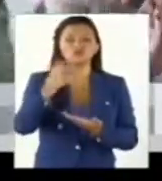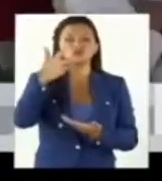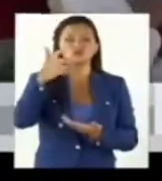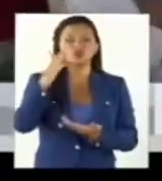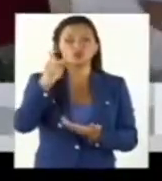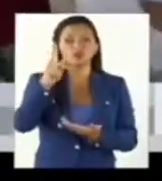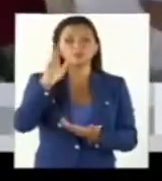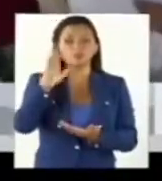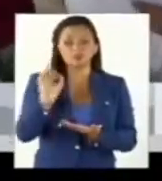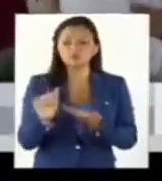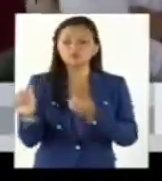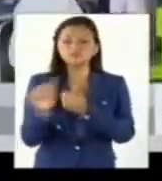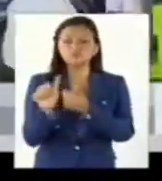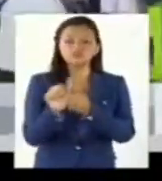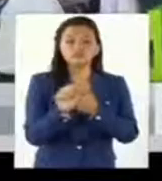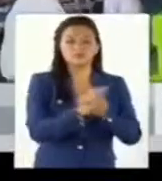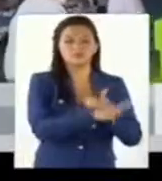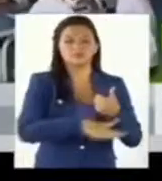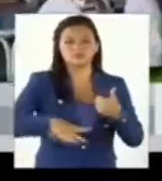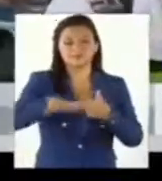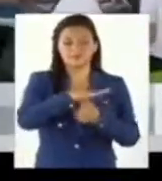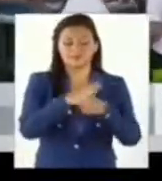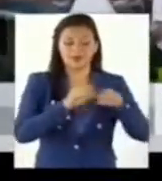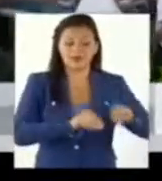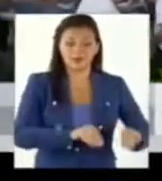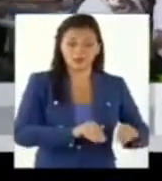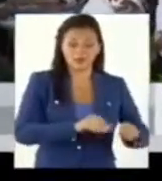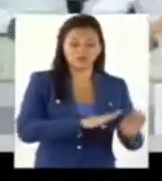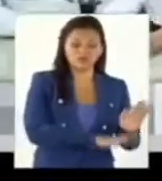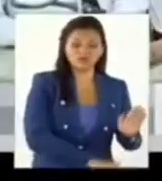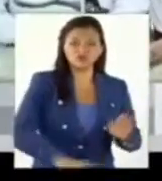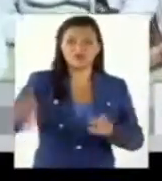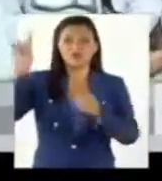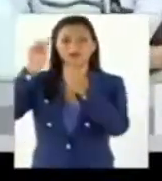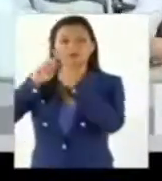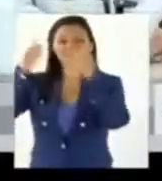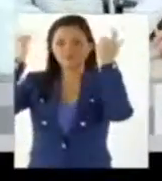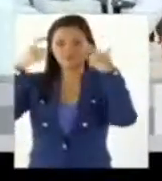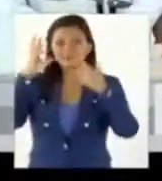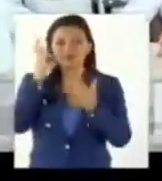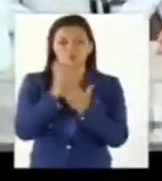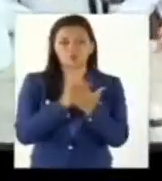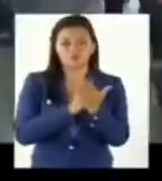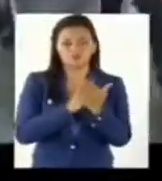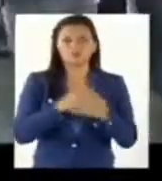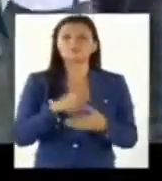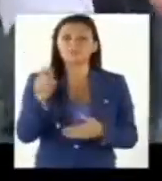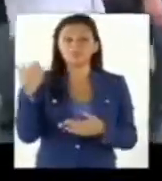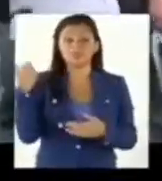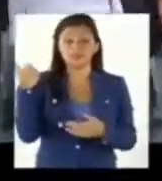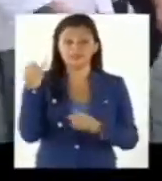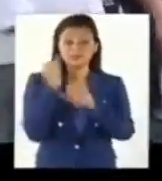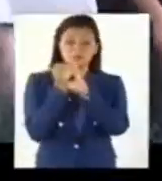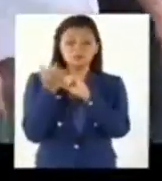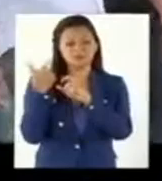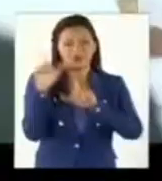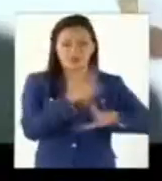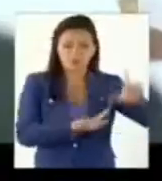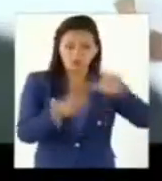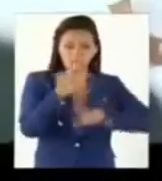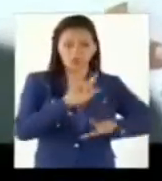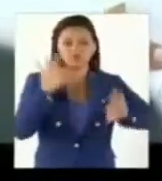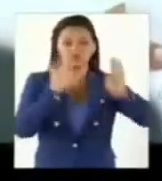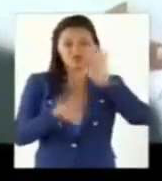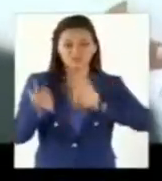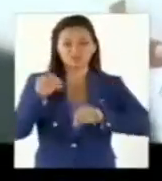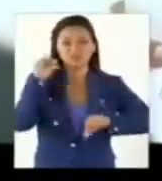parroquia Chontapunta y de sus zonas aledañas, desde educación inicial hasta bachillerato. La institución cuenta con